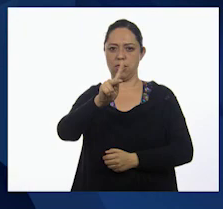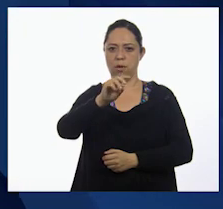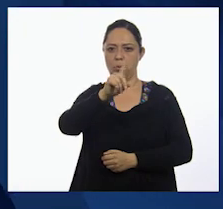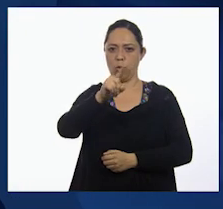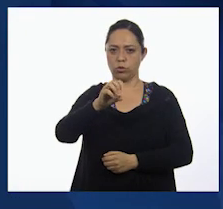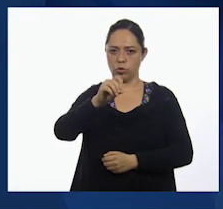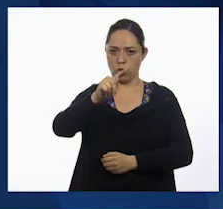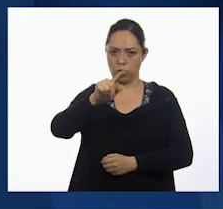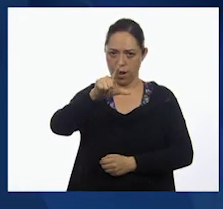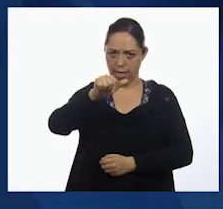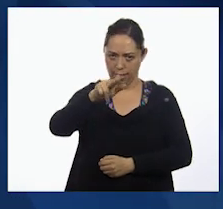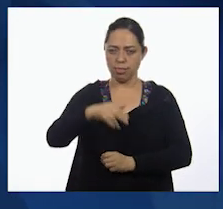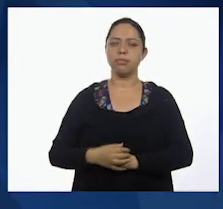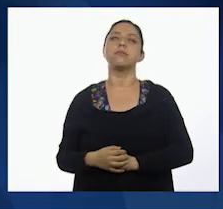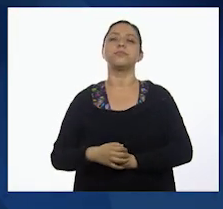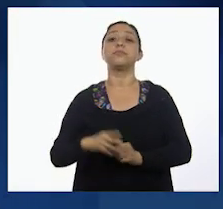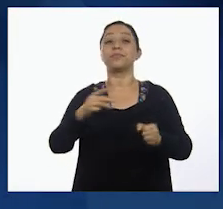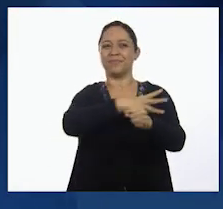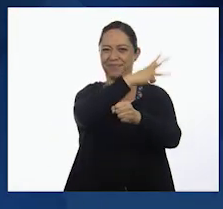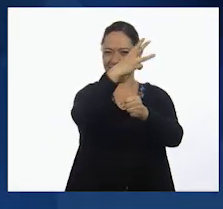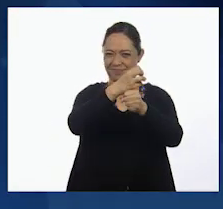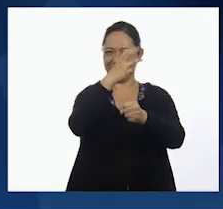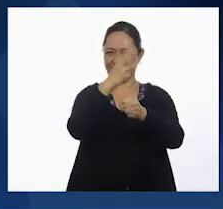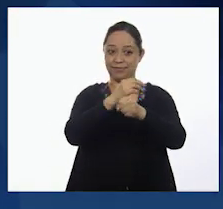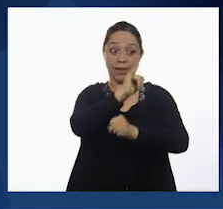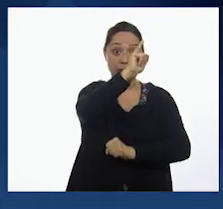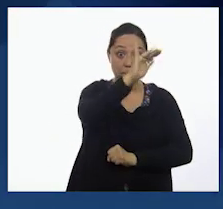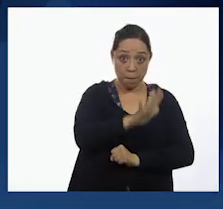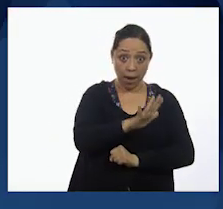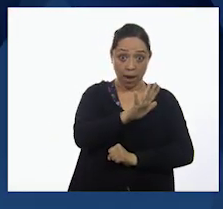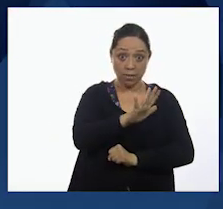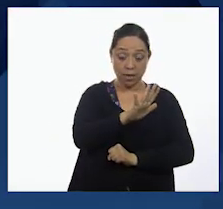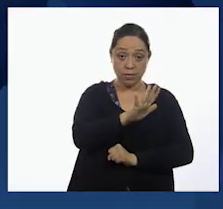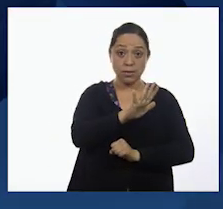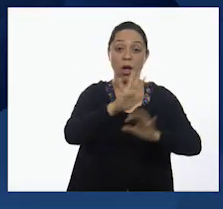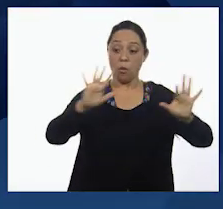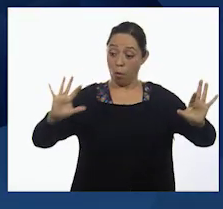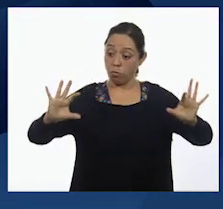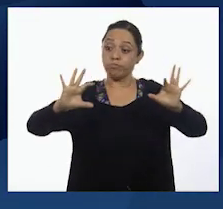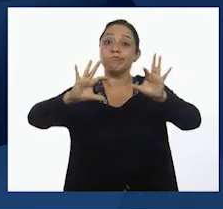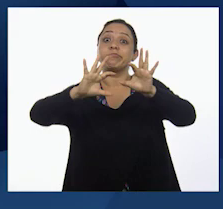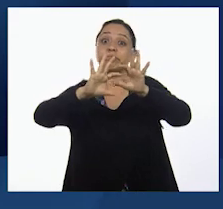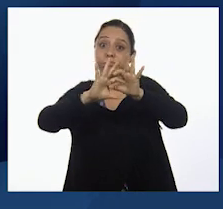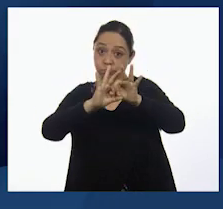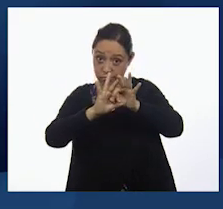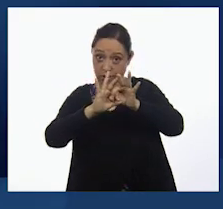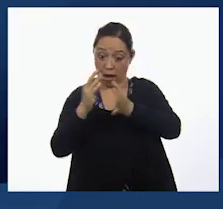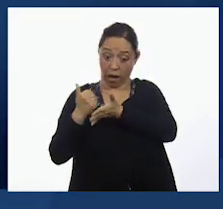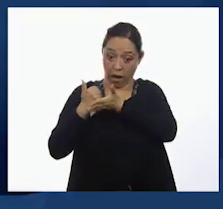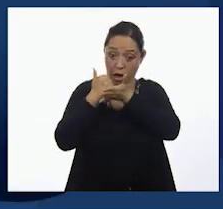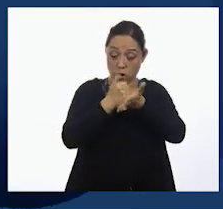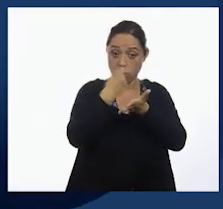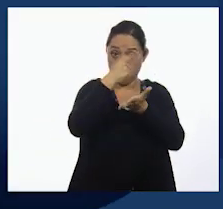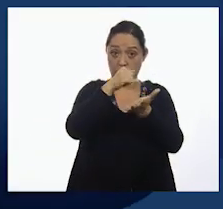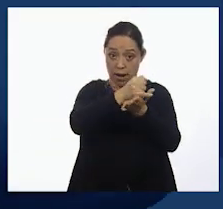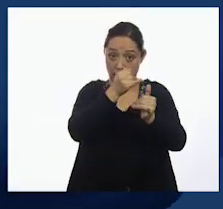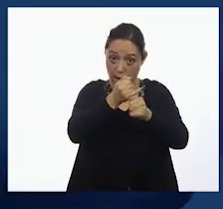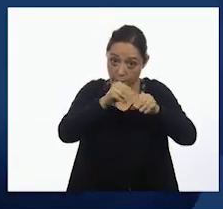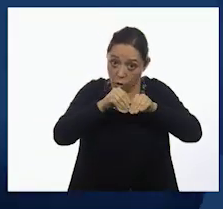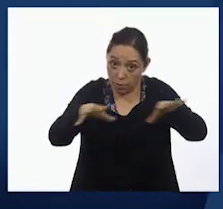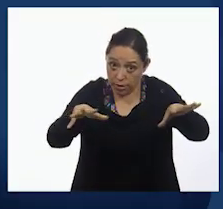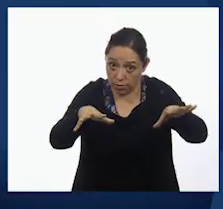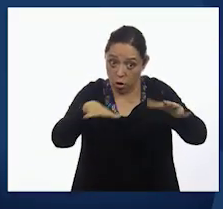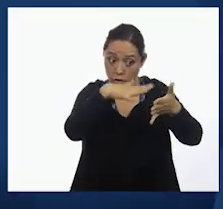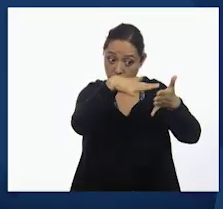La tercera nos pregunta, ¿las imágenes son pertinentes y complementan lo expuesto en el texto? Pues